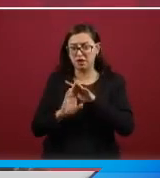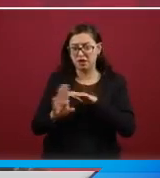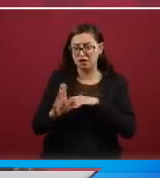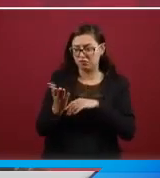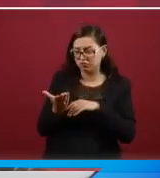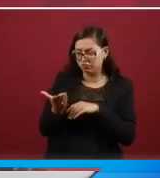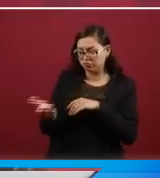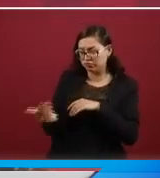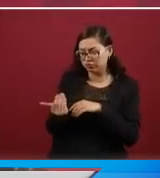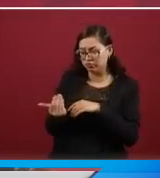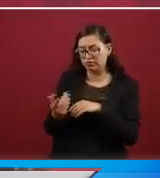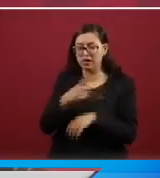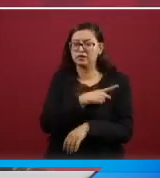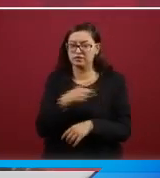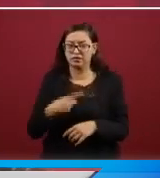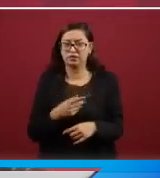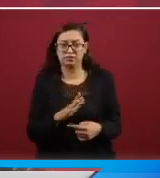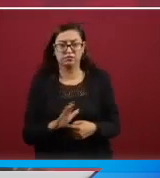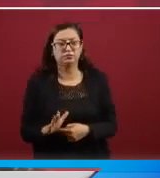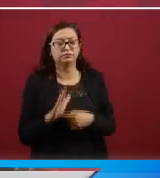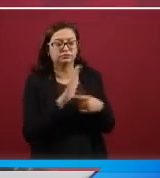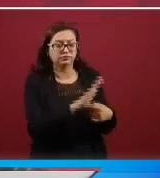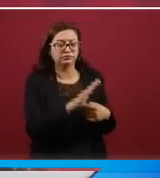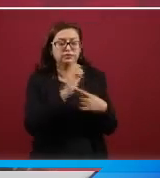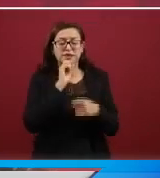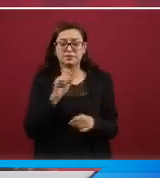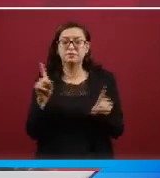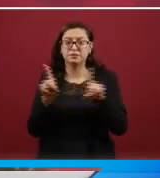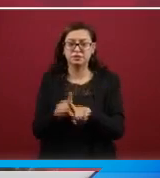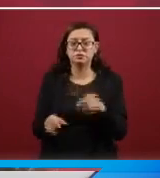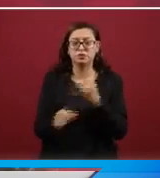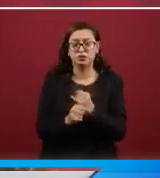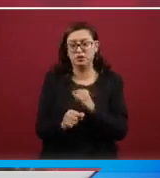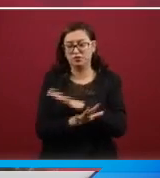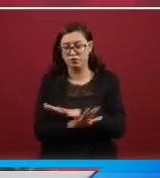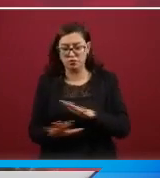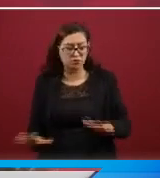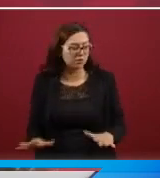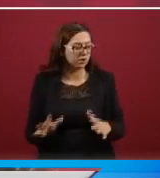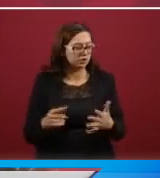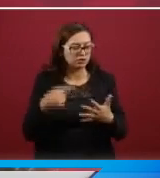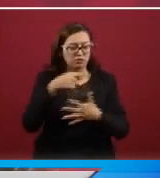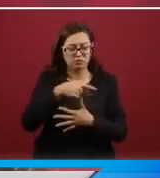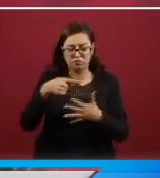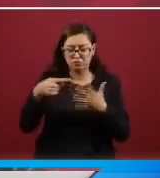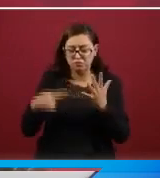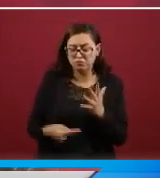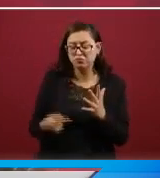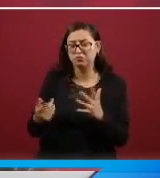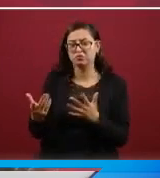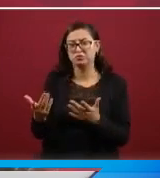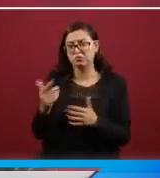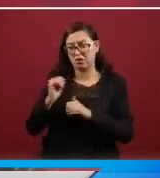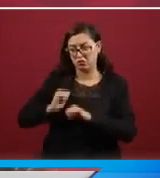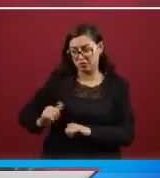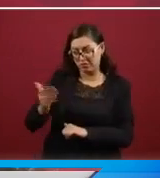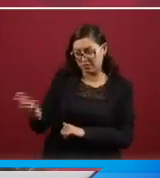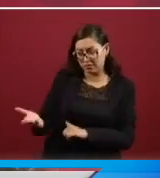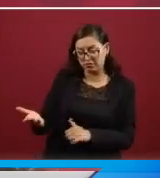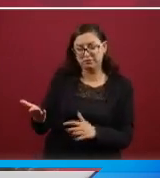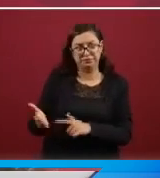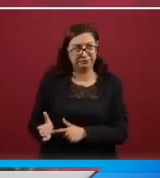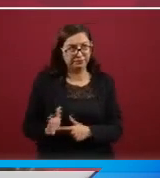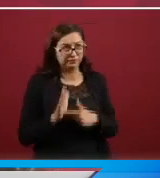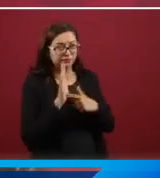las causas de este fenómeno. Se han realizado denuncias sobre los casos de trata de personas ante la Fiscalía General de la República, con el objetivo de que